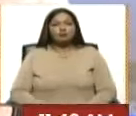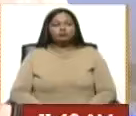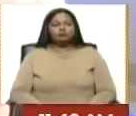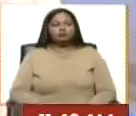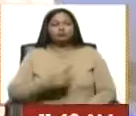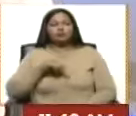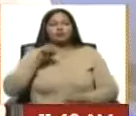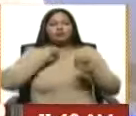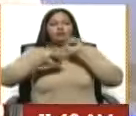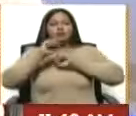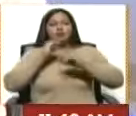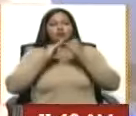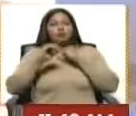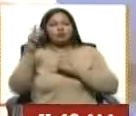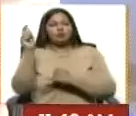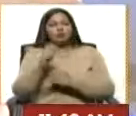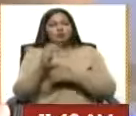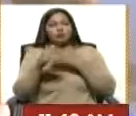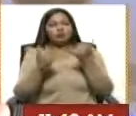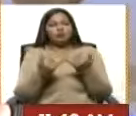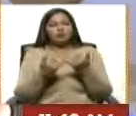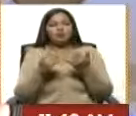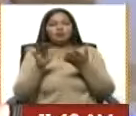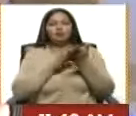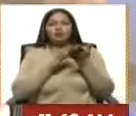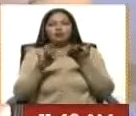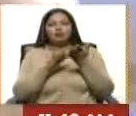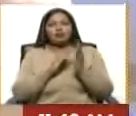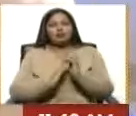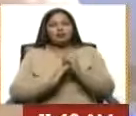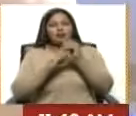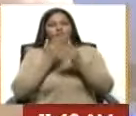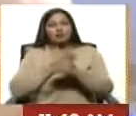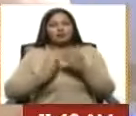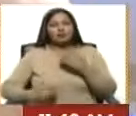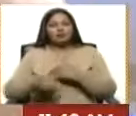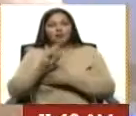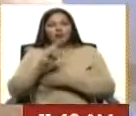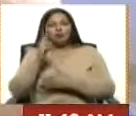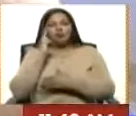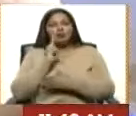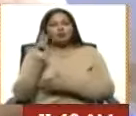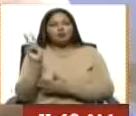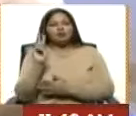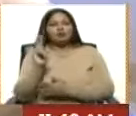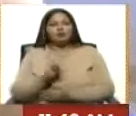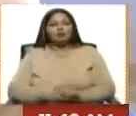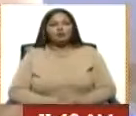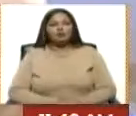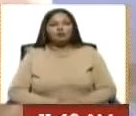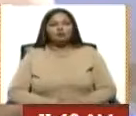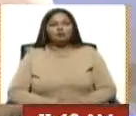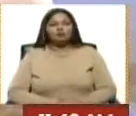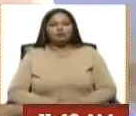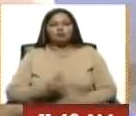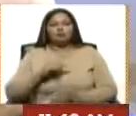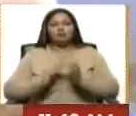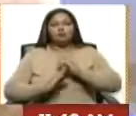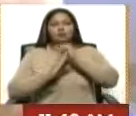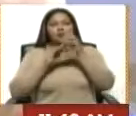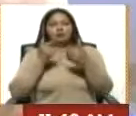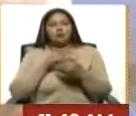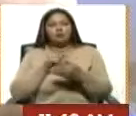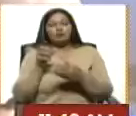los últimos meses en torno al mundo digital, dirigida por el presidente de la República a la cabeza y con su liderazgo, que además es